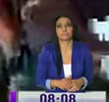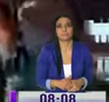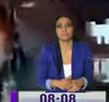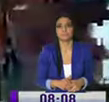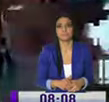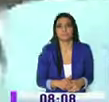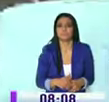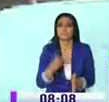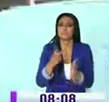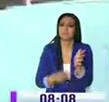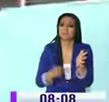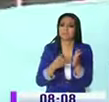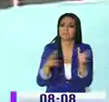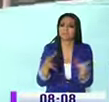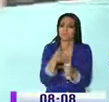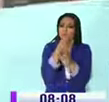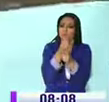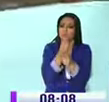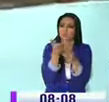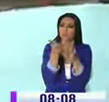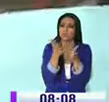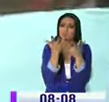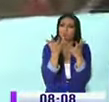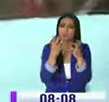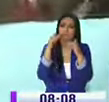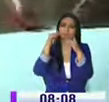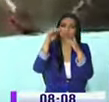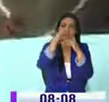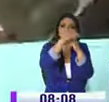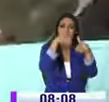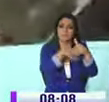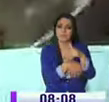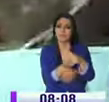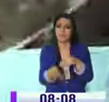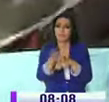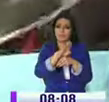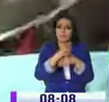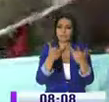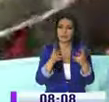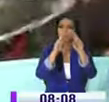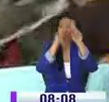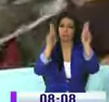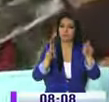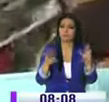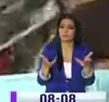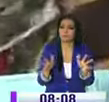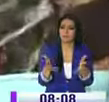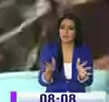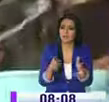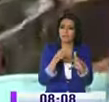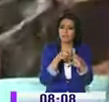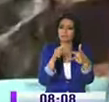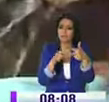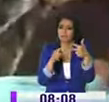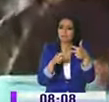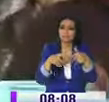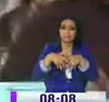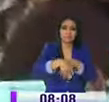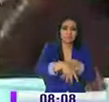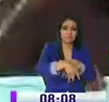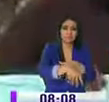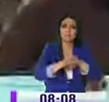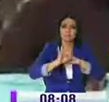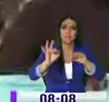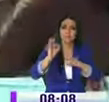seguridad ustedes quieren un intercambiador no se les da pero tampoco se les pone tampoco se les pone señalética no se les